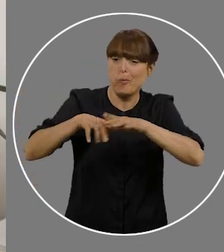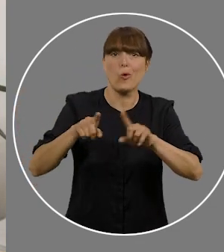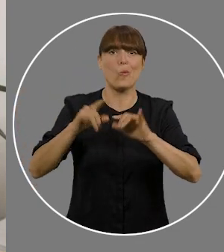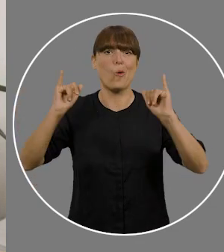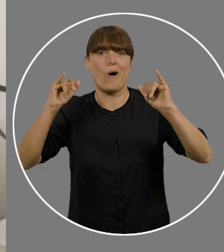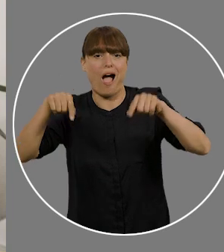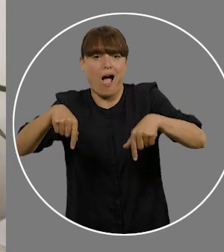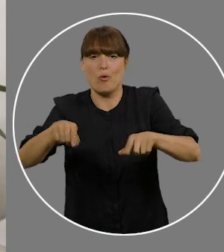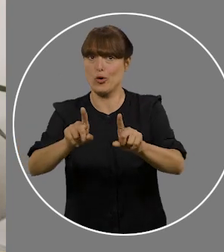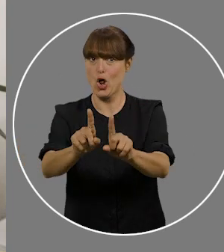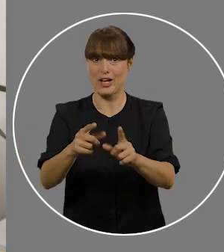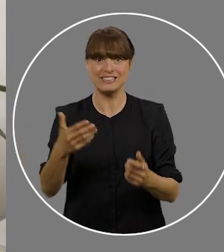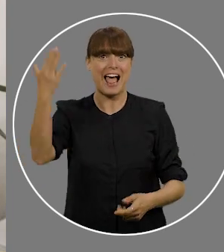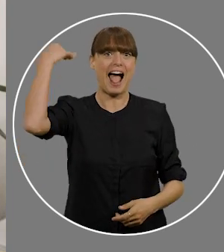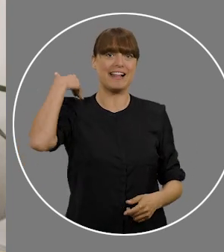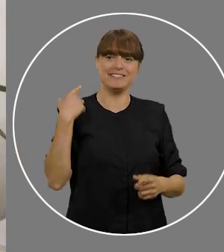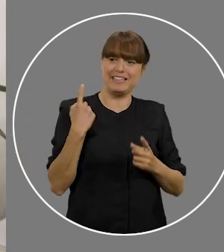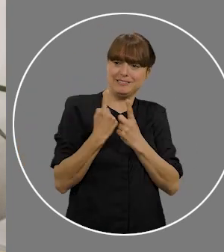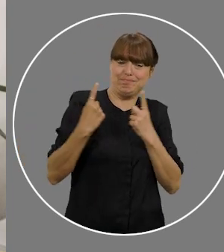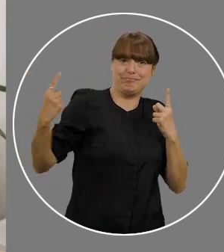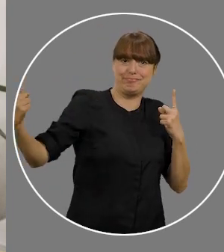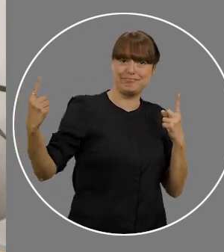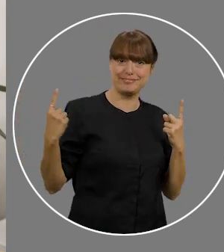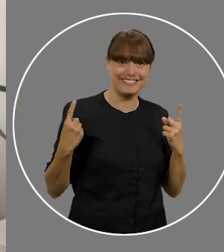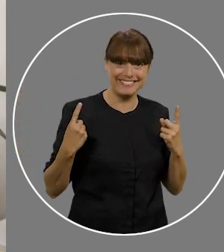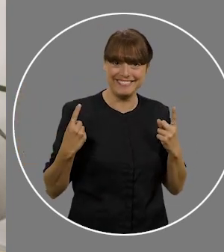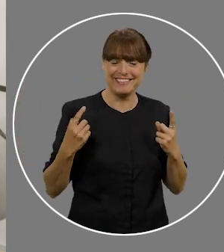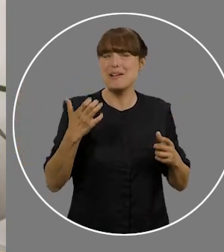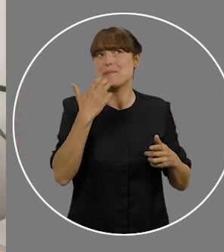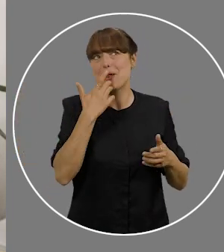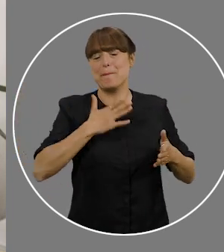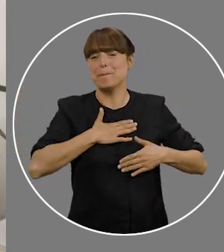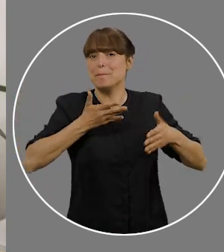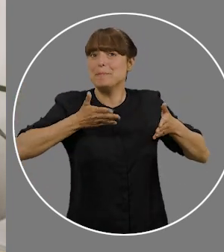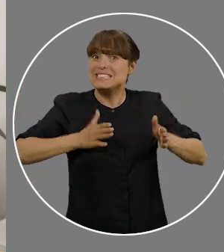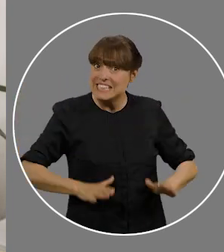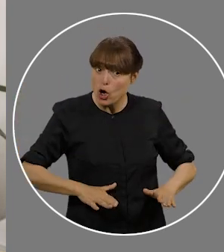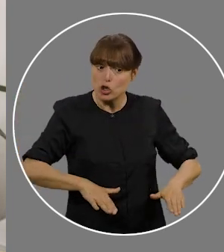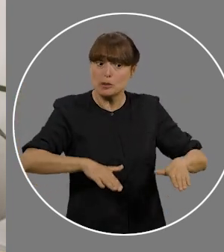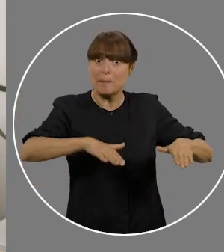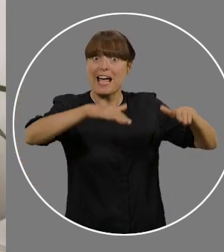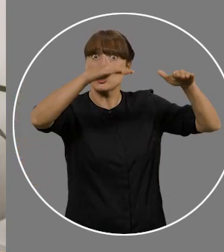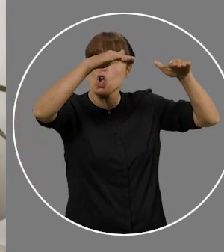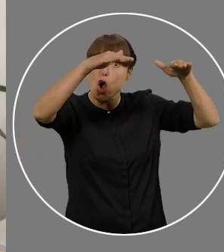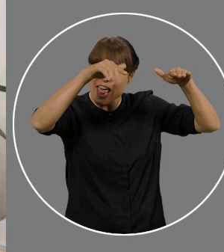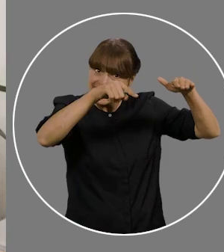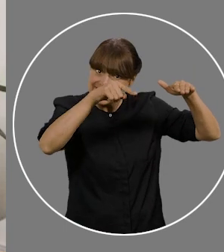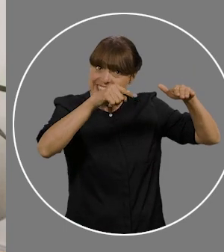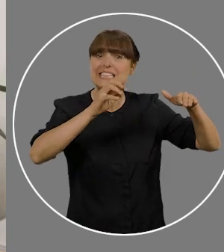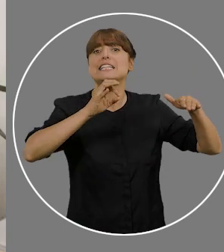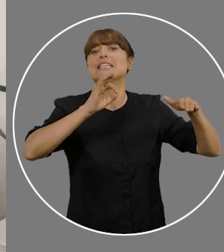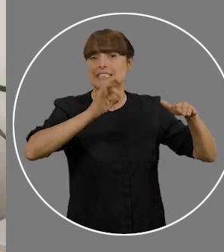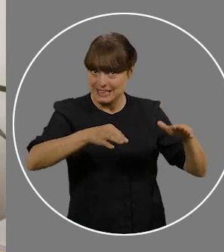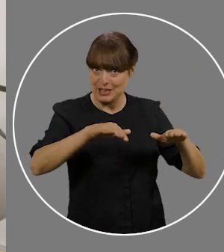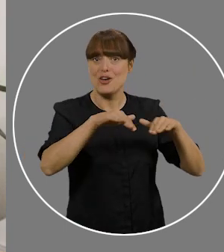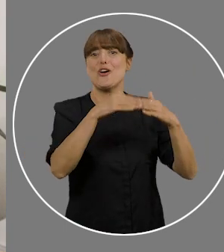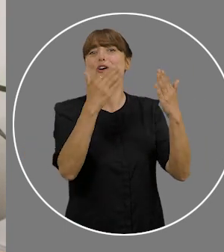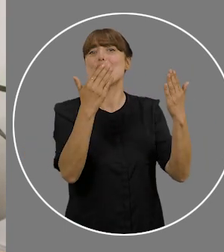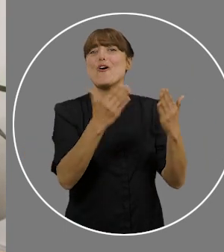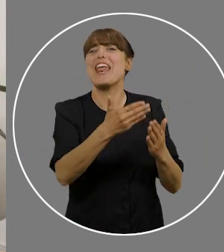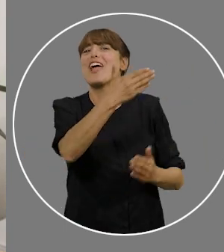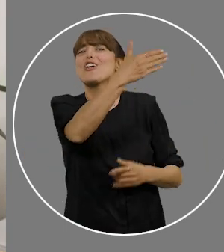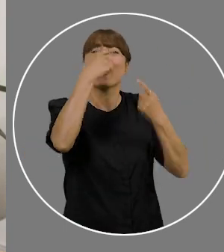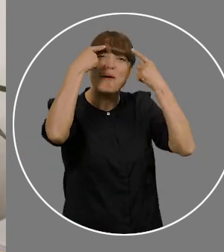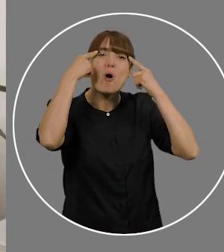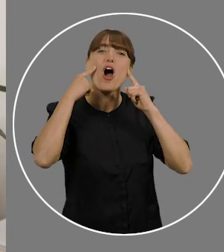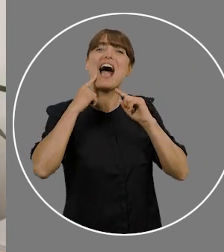uno iba a su bola, cada uno tenía su trabajo. ¿Me entiende lo que quiero decir? Luego ya, pues cuando mis hijos fueron más